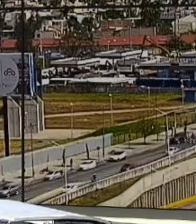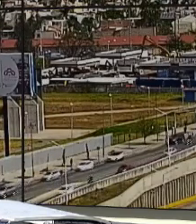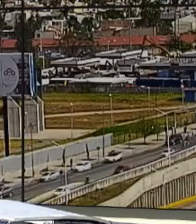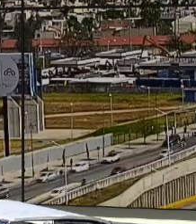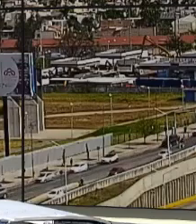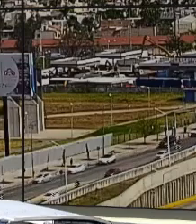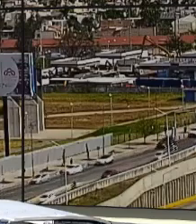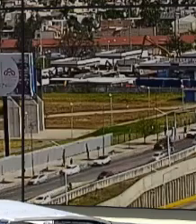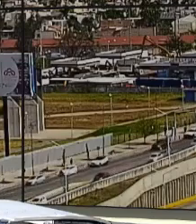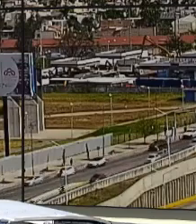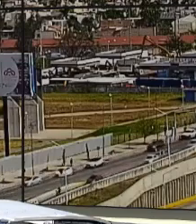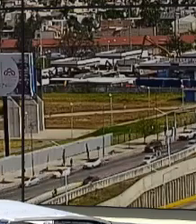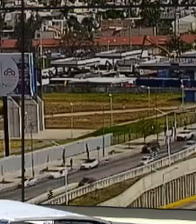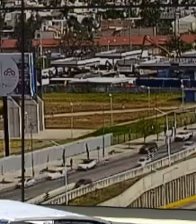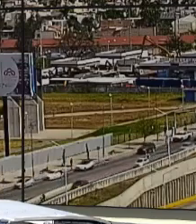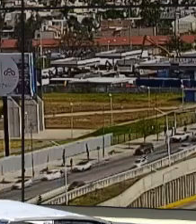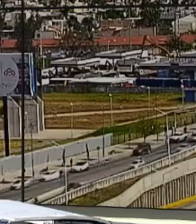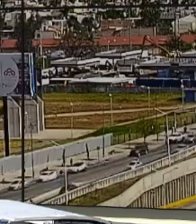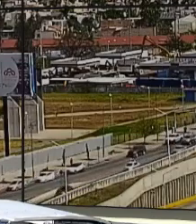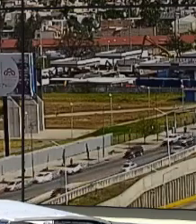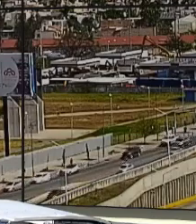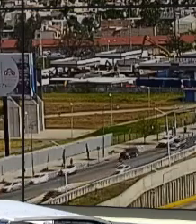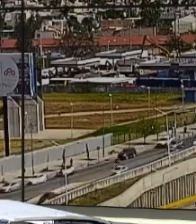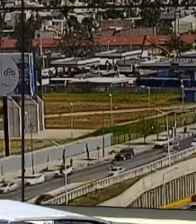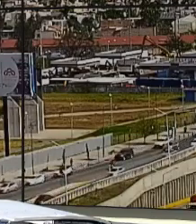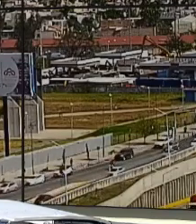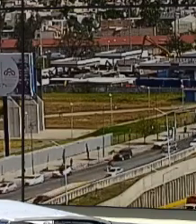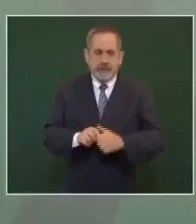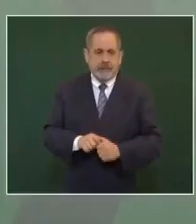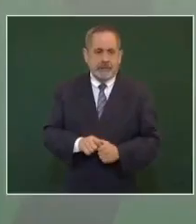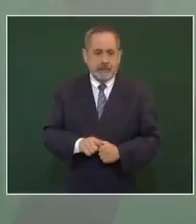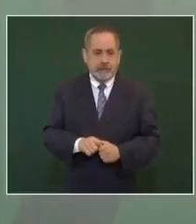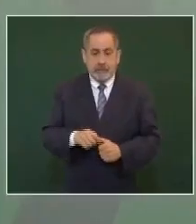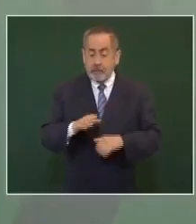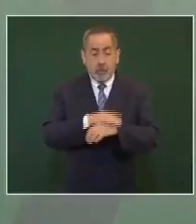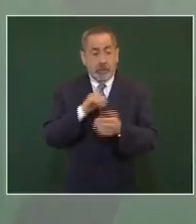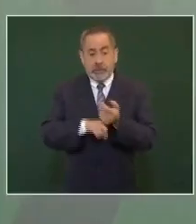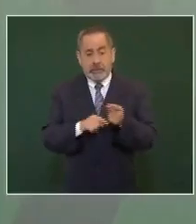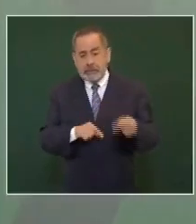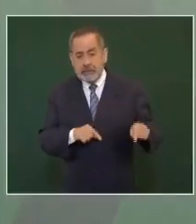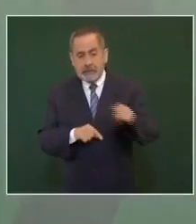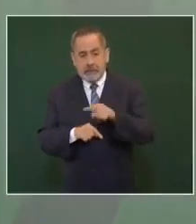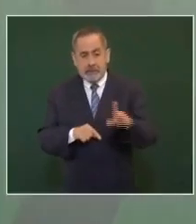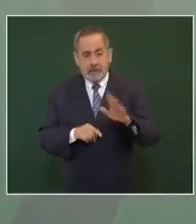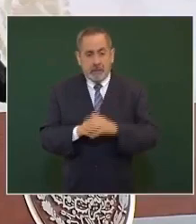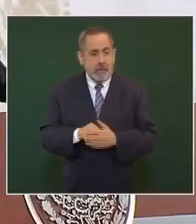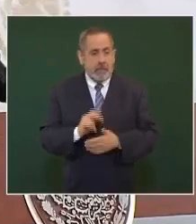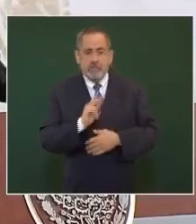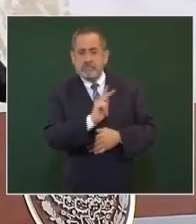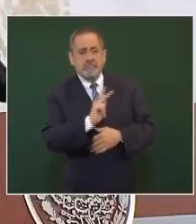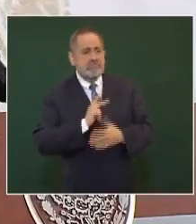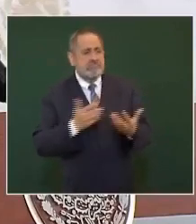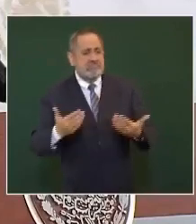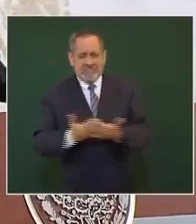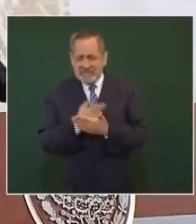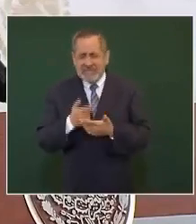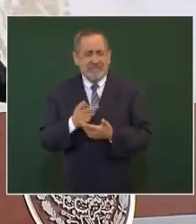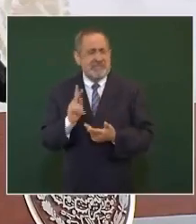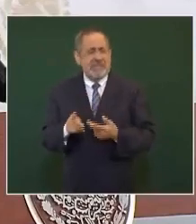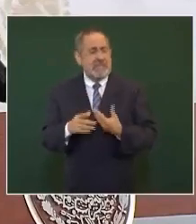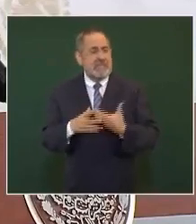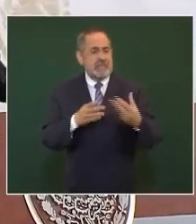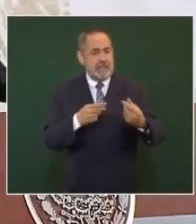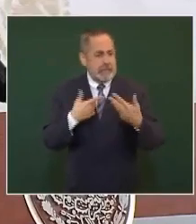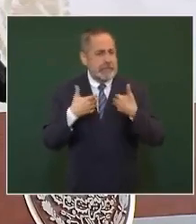que comunicarse de manera diligente, inmediata, con todas las personas periodistas cuyos datos fueron filtrados. Sabemos